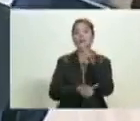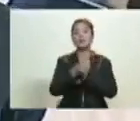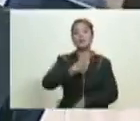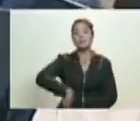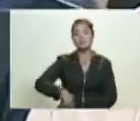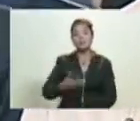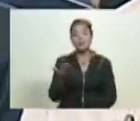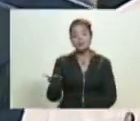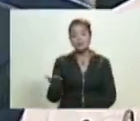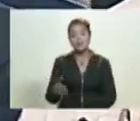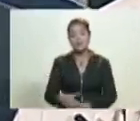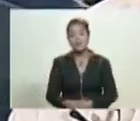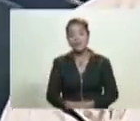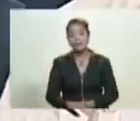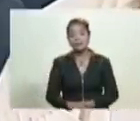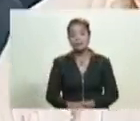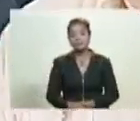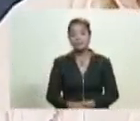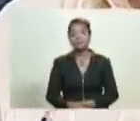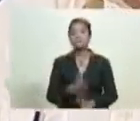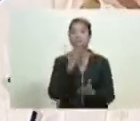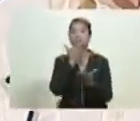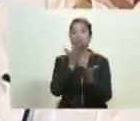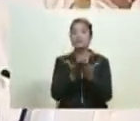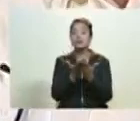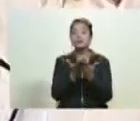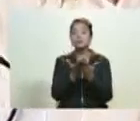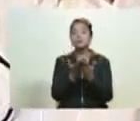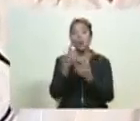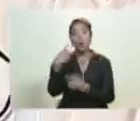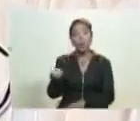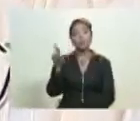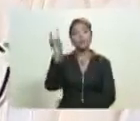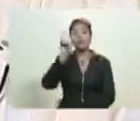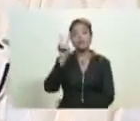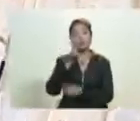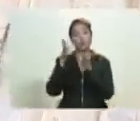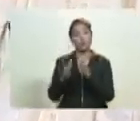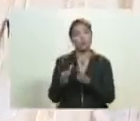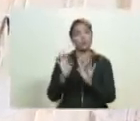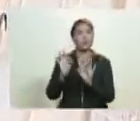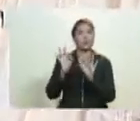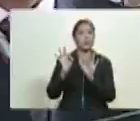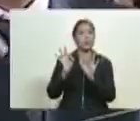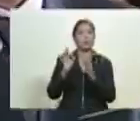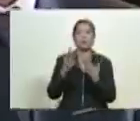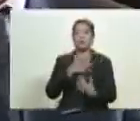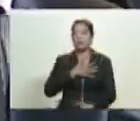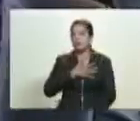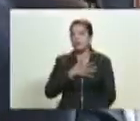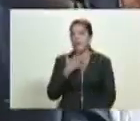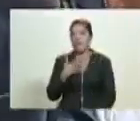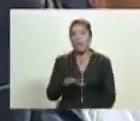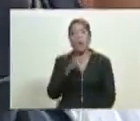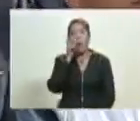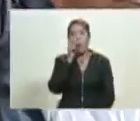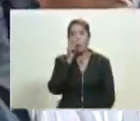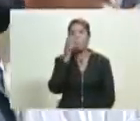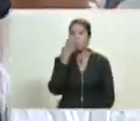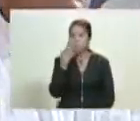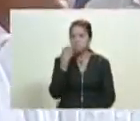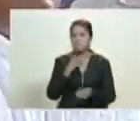vicepresidencia, quiero proponer el nombre de otro gran venezolano, de otro gran hombre de